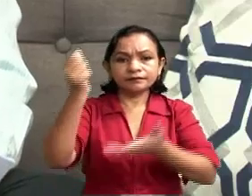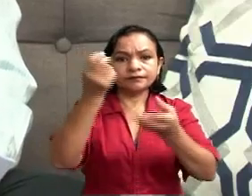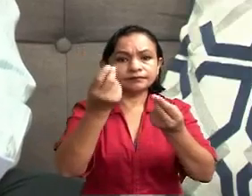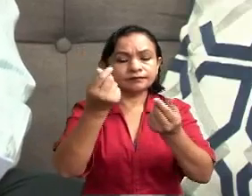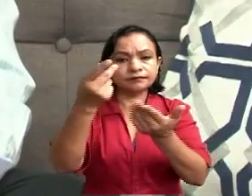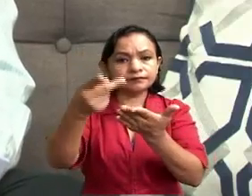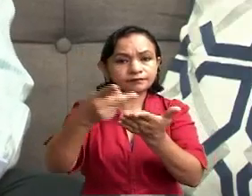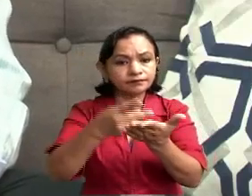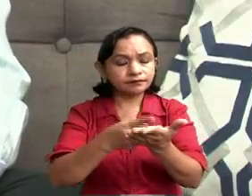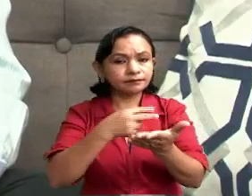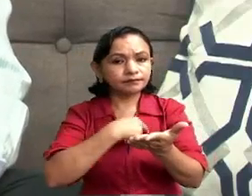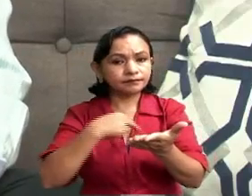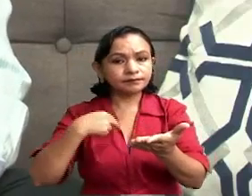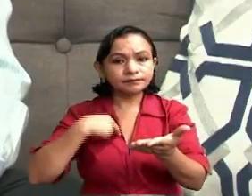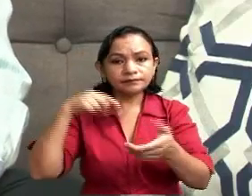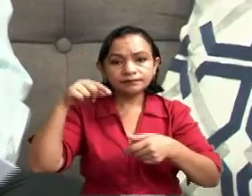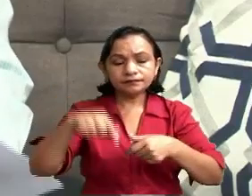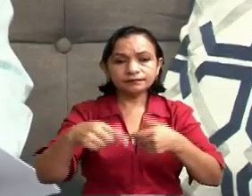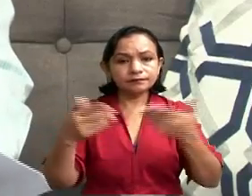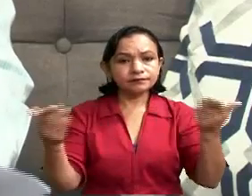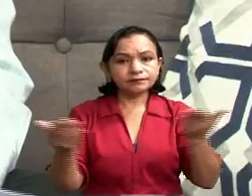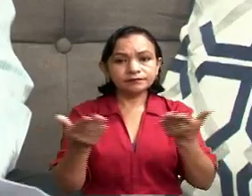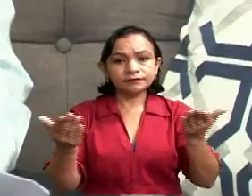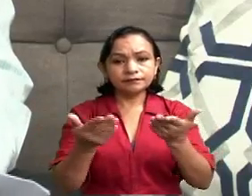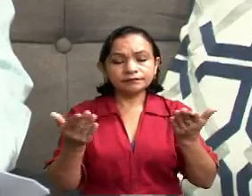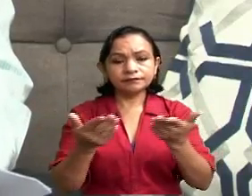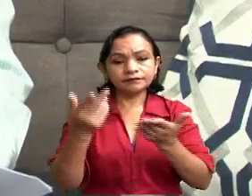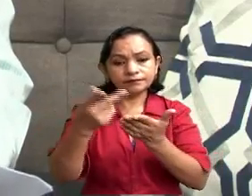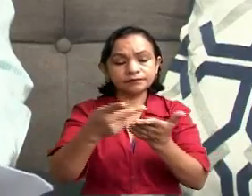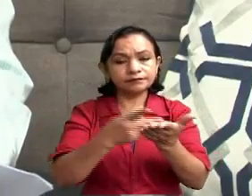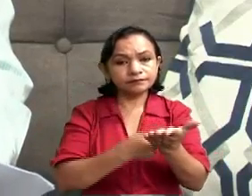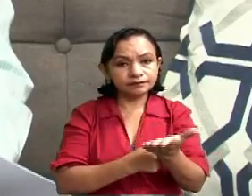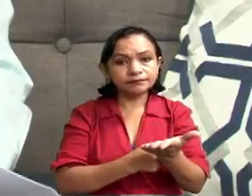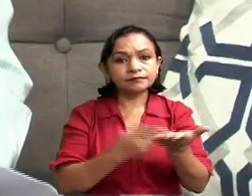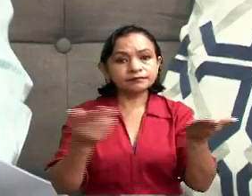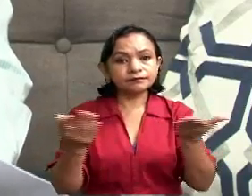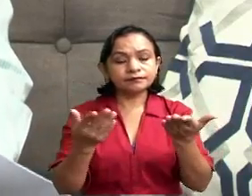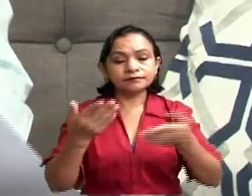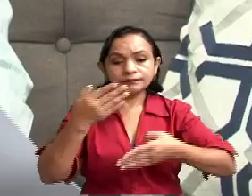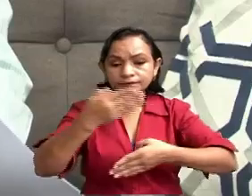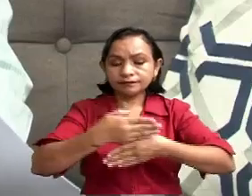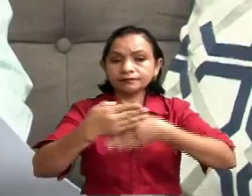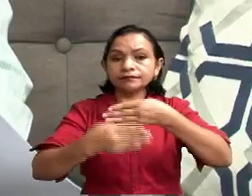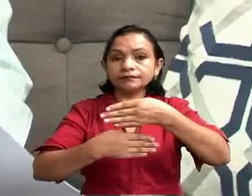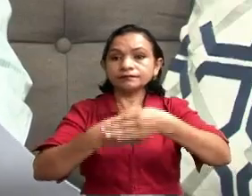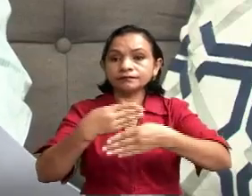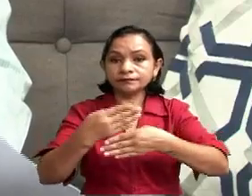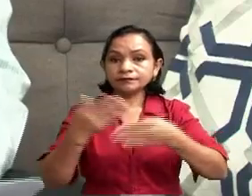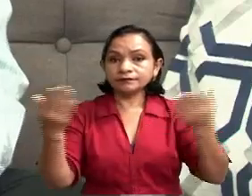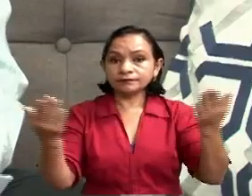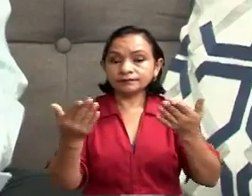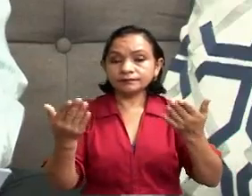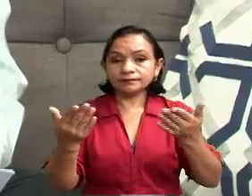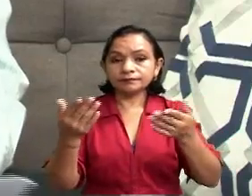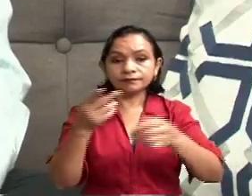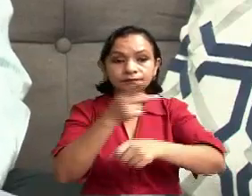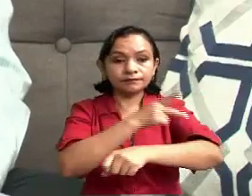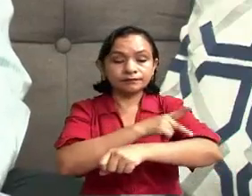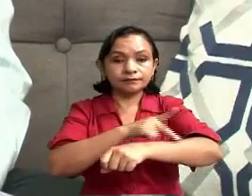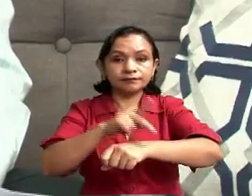que se van a abrir este año, como por ejemplo el proyecto de construcción y rehabilitación del puerto de